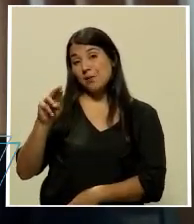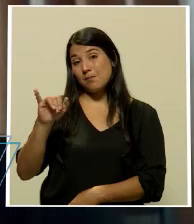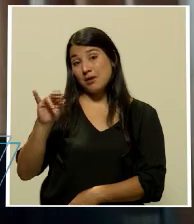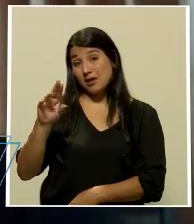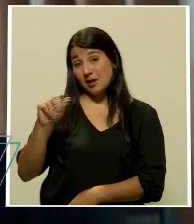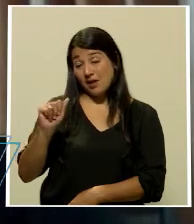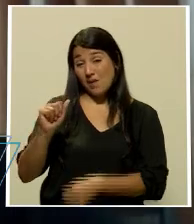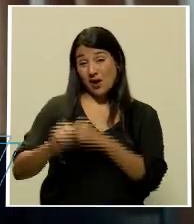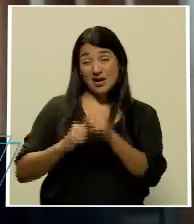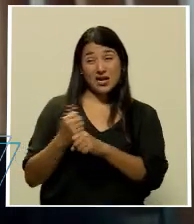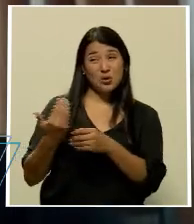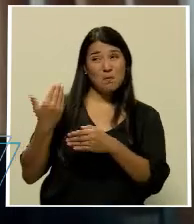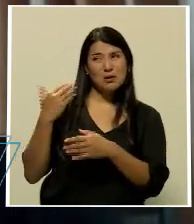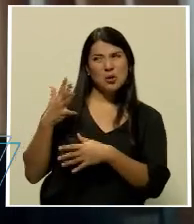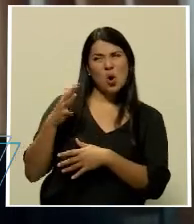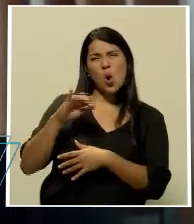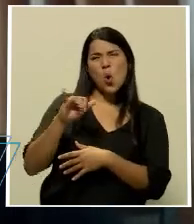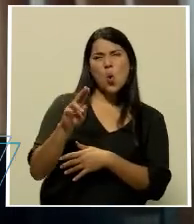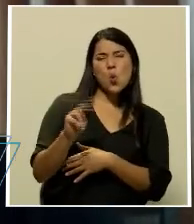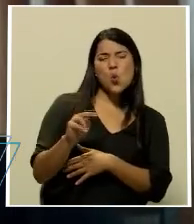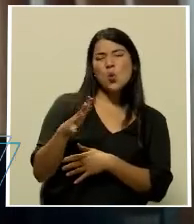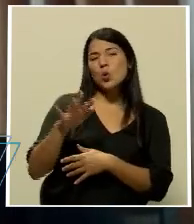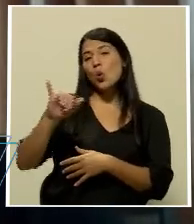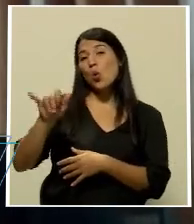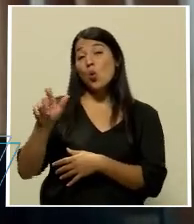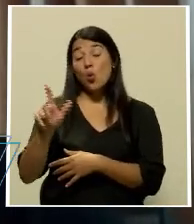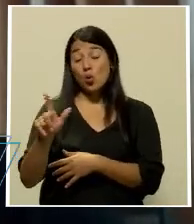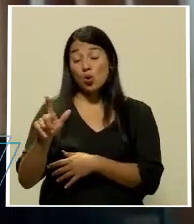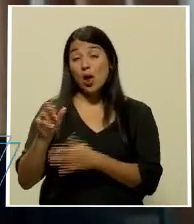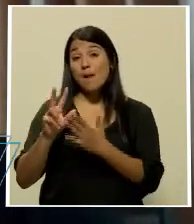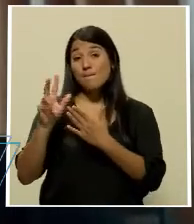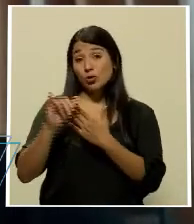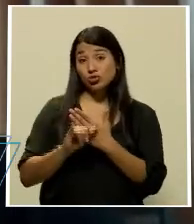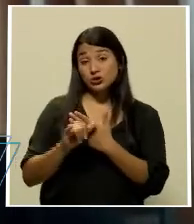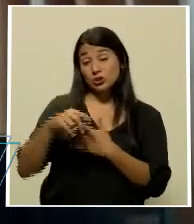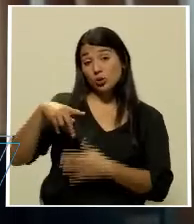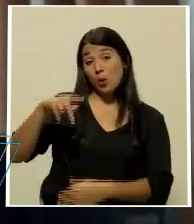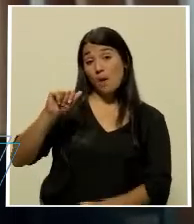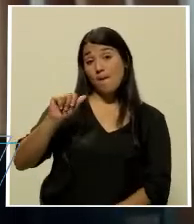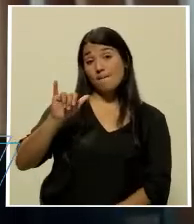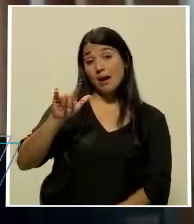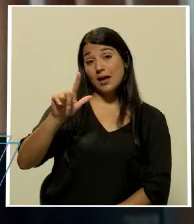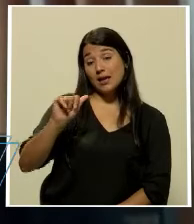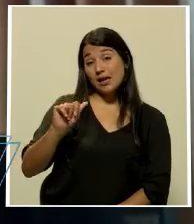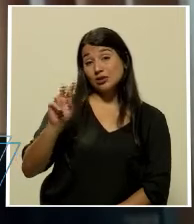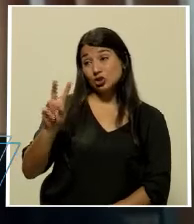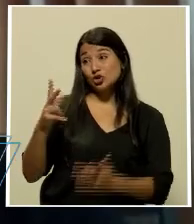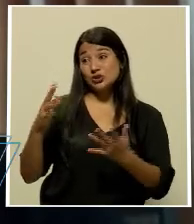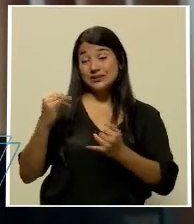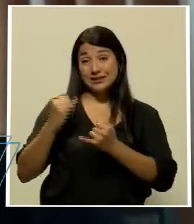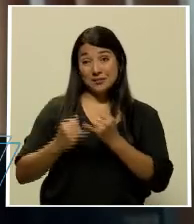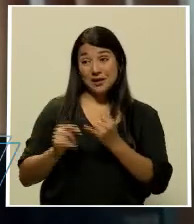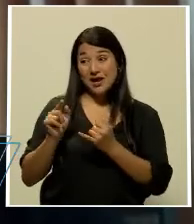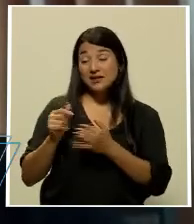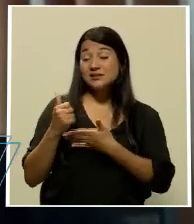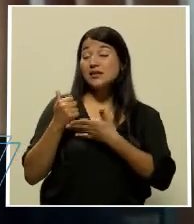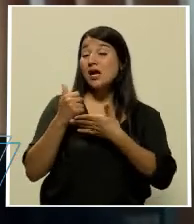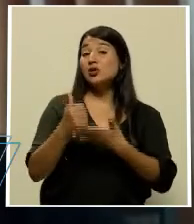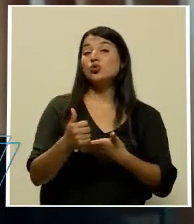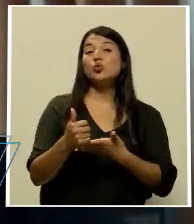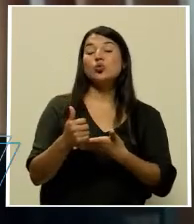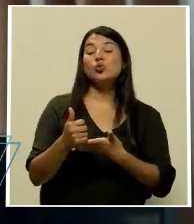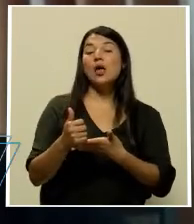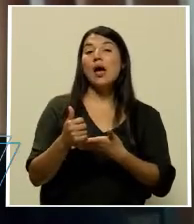hacia julio o junio del año pasado, inauguramos el proyecto geotérmico Pailas 2, que viene a contribuir de